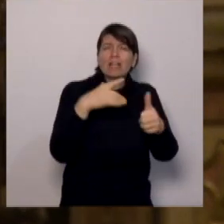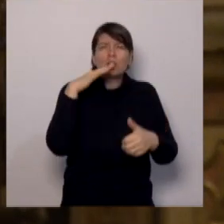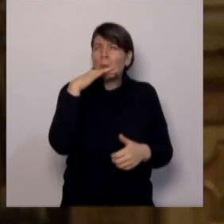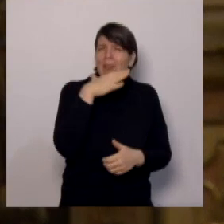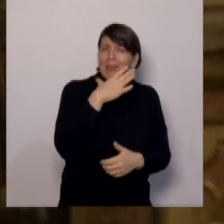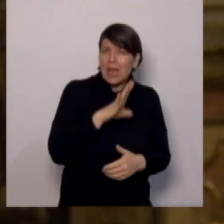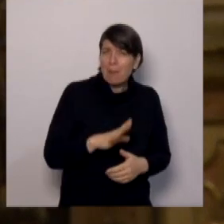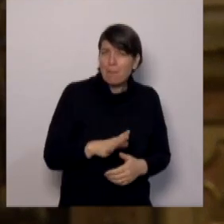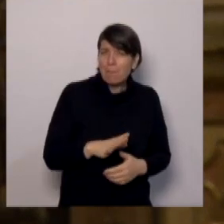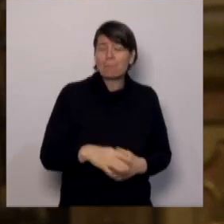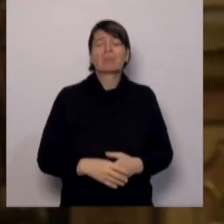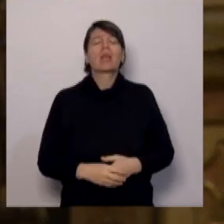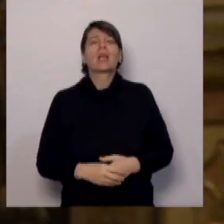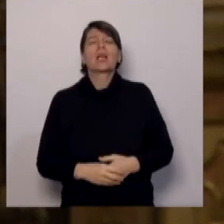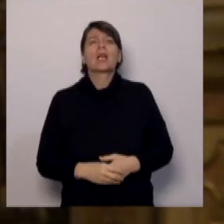apóstoles.